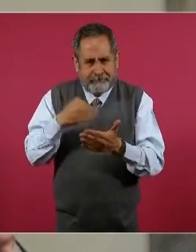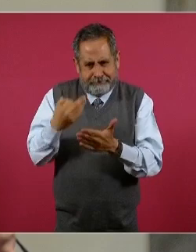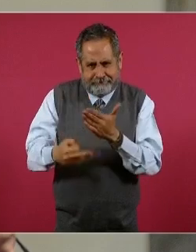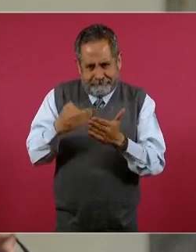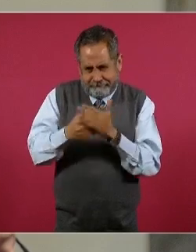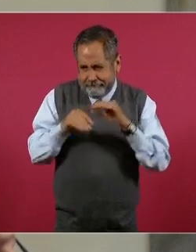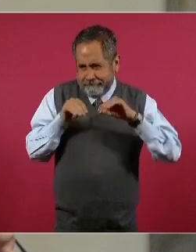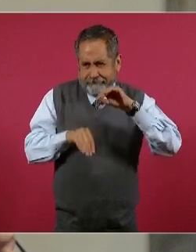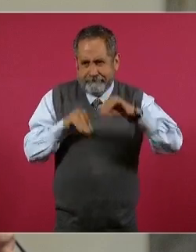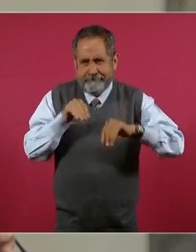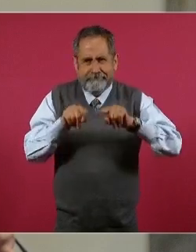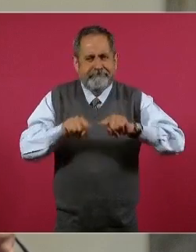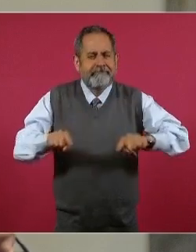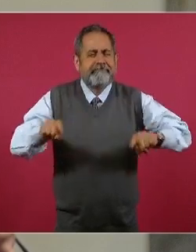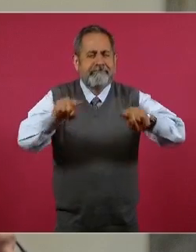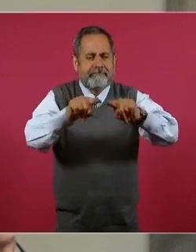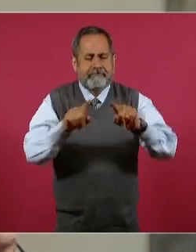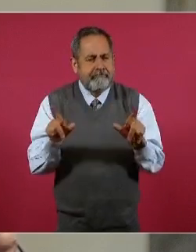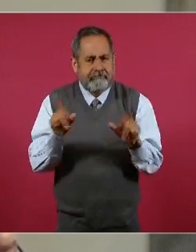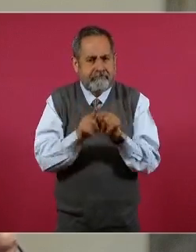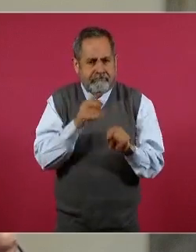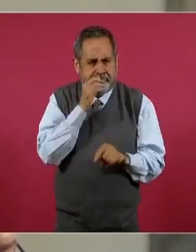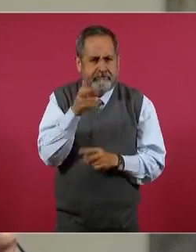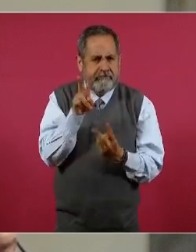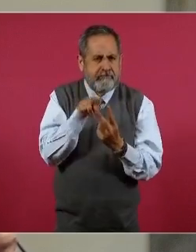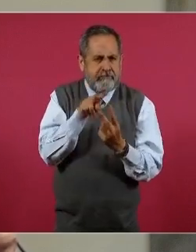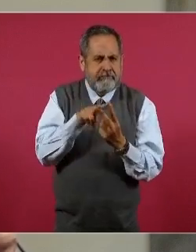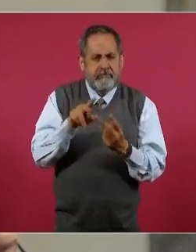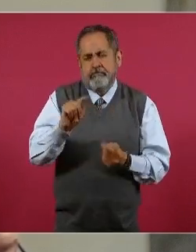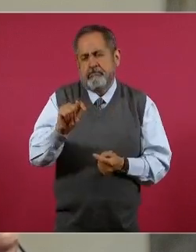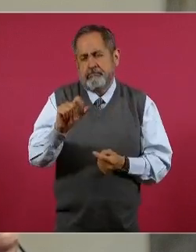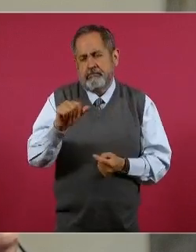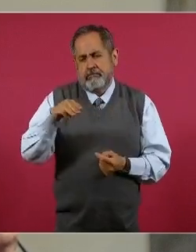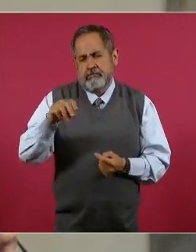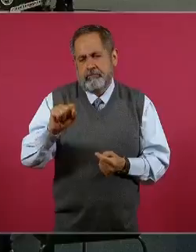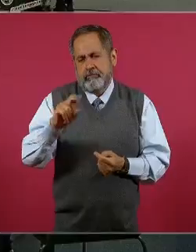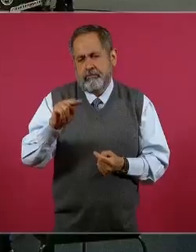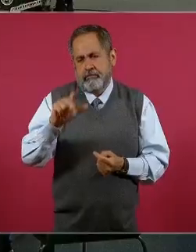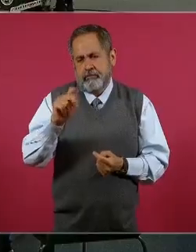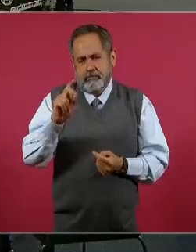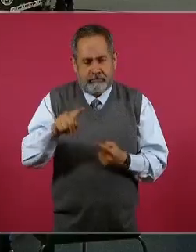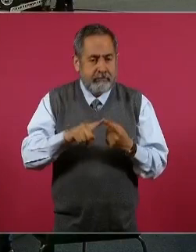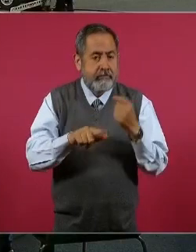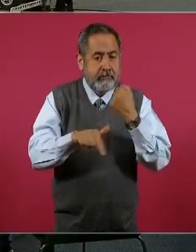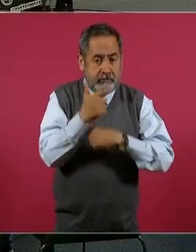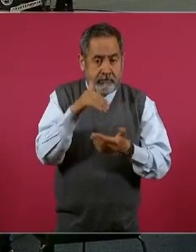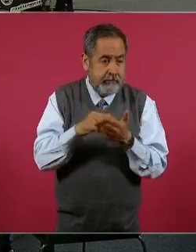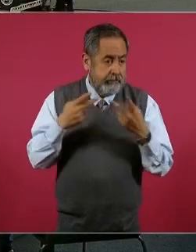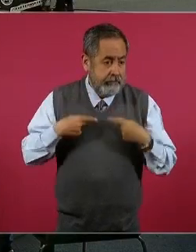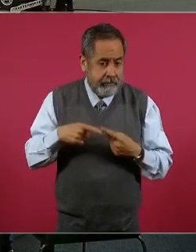Banco Bienestar. Yo solamente le voy a mencionar dos: Tamazulapan del Progreso, con 12,000